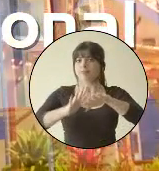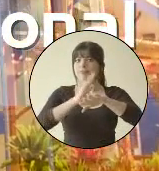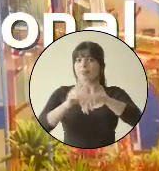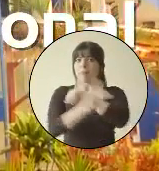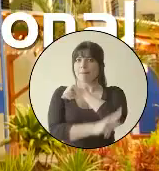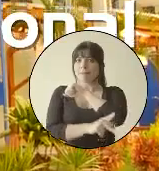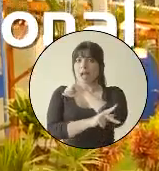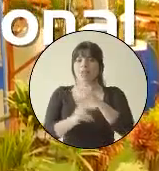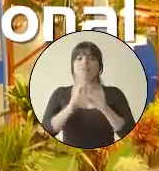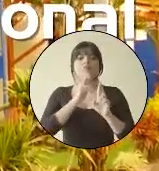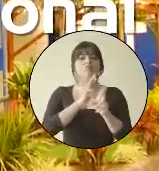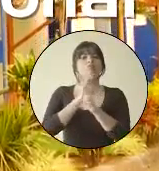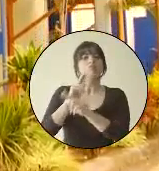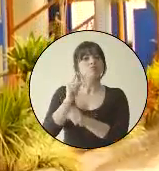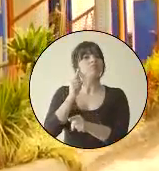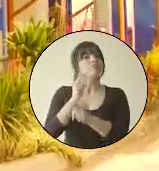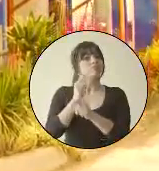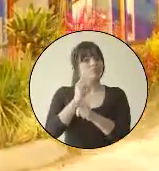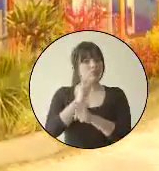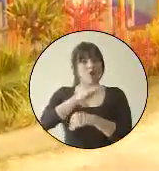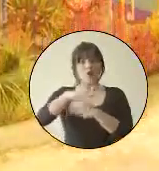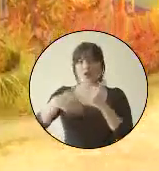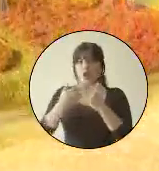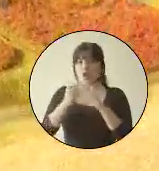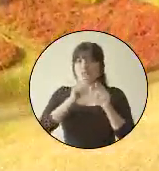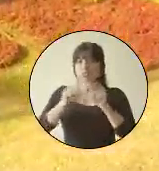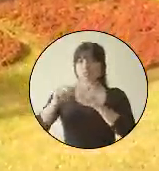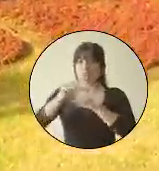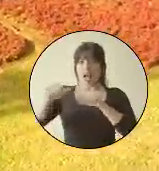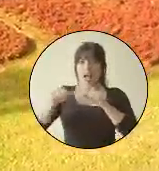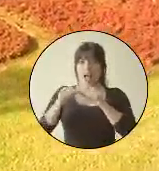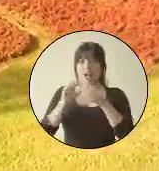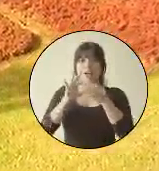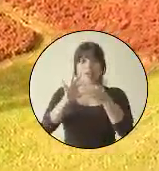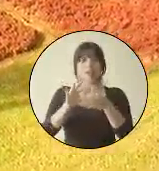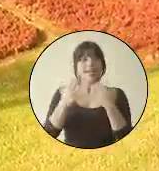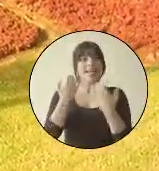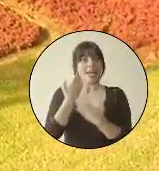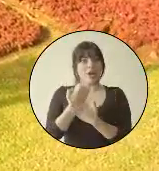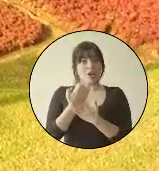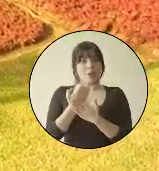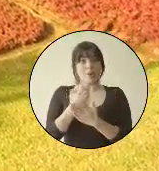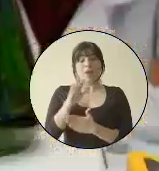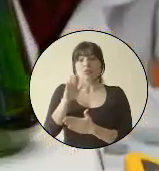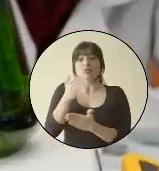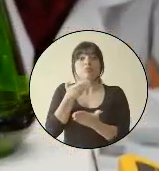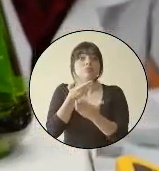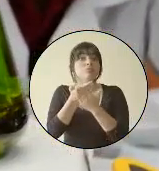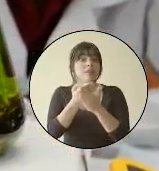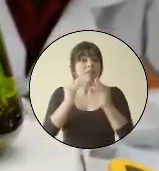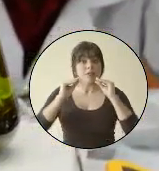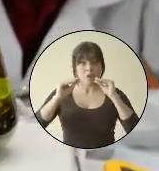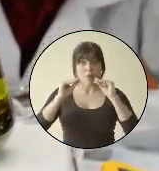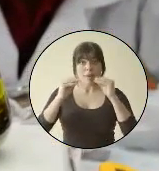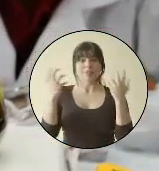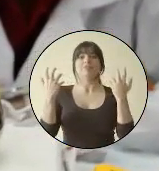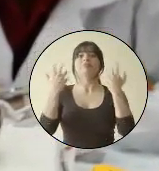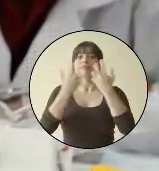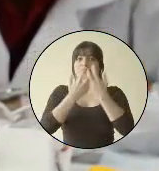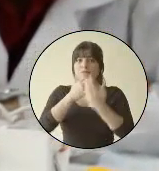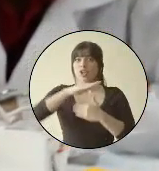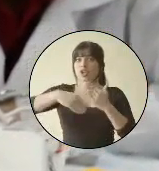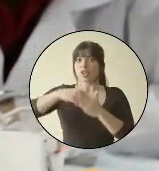nacional que responde oportunamente a todos los sectores de la economía. Su oferta formativa, acorde con